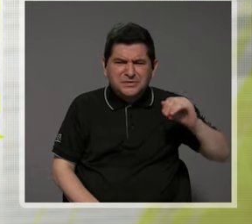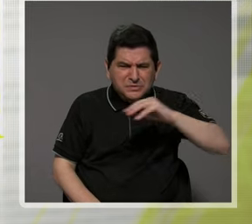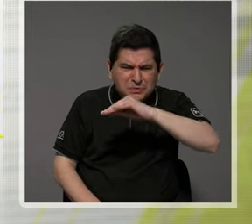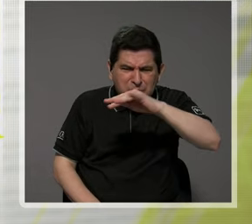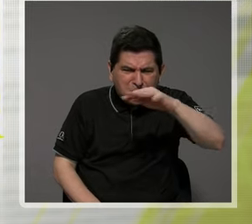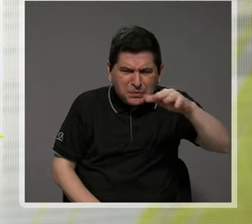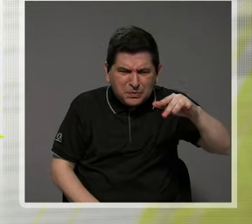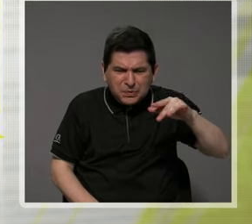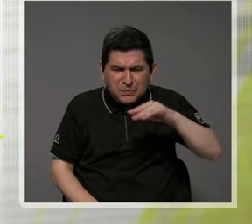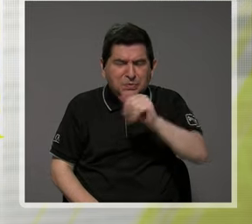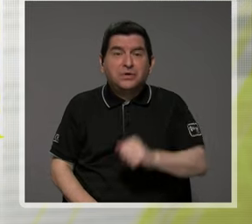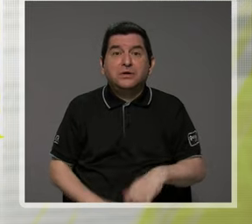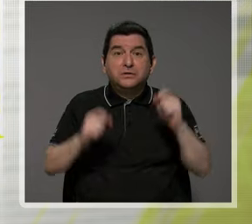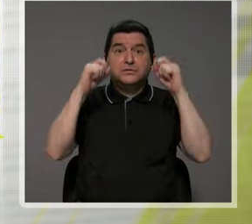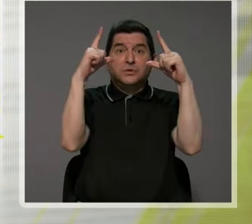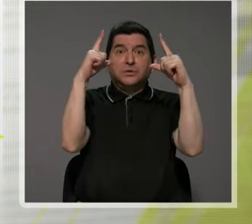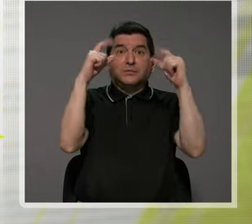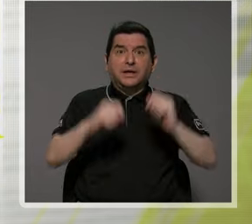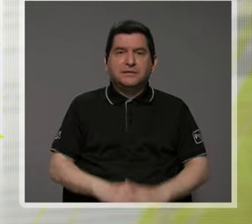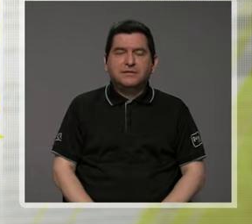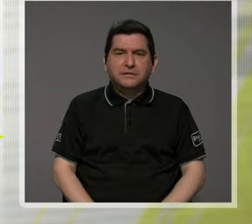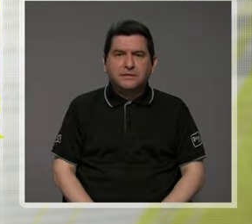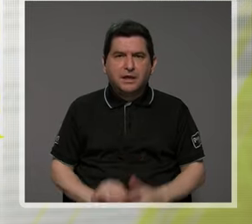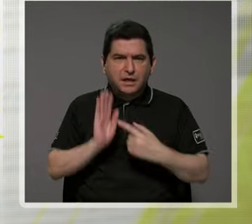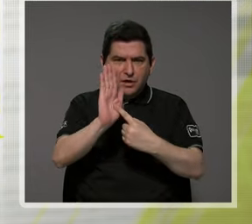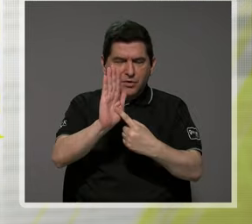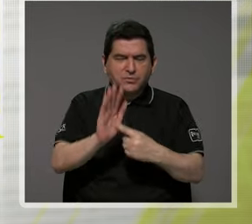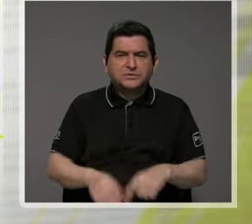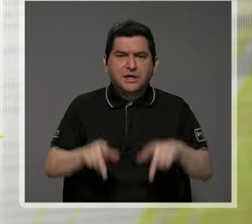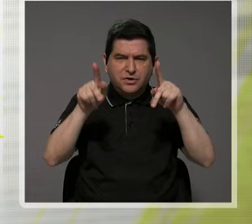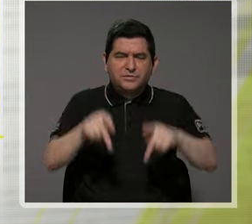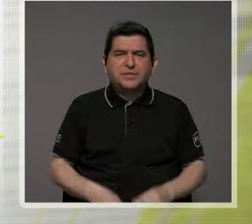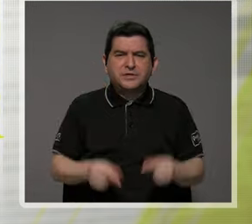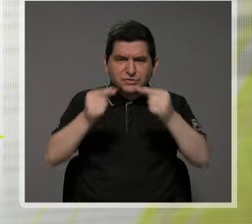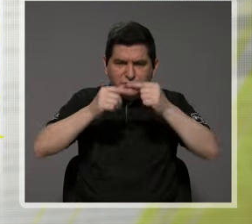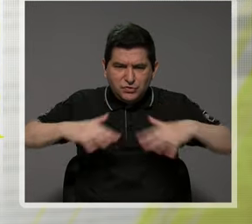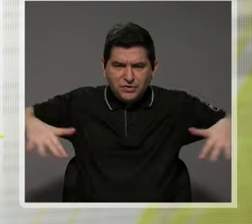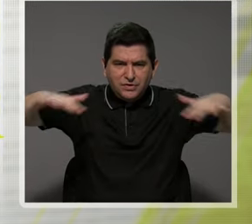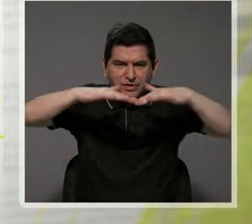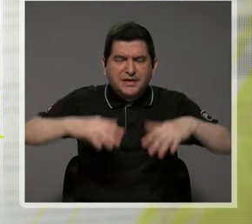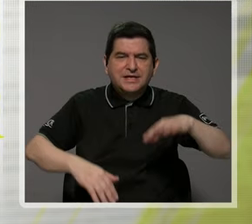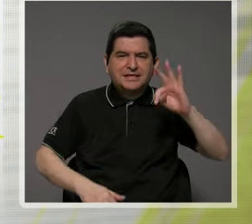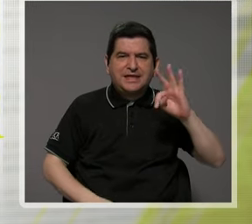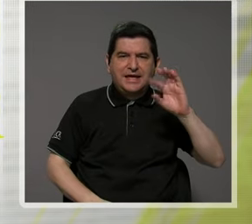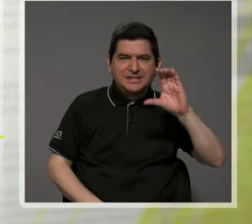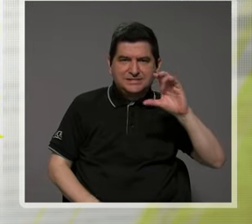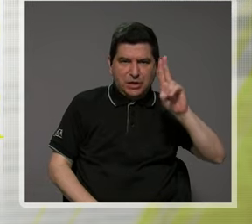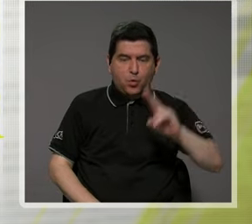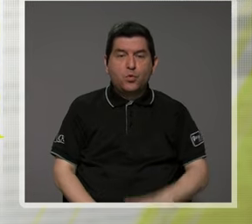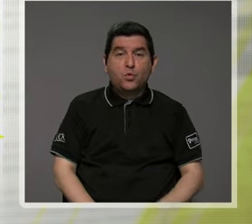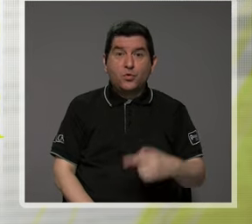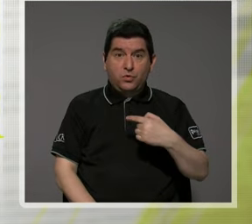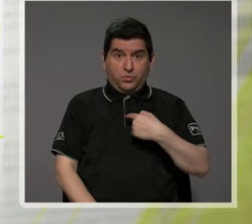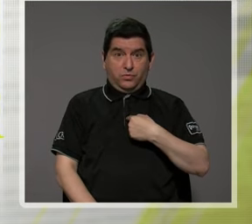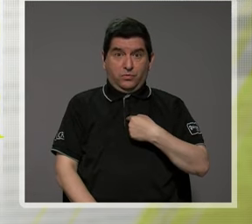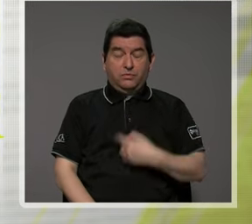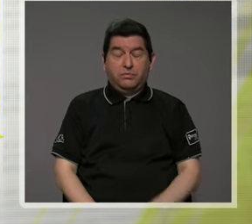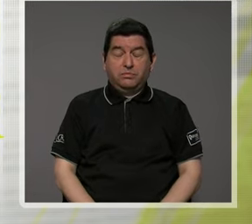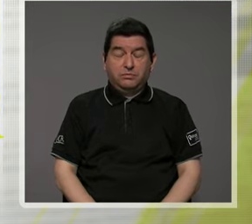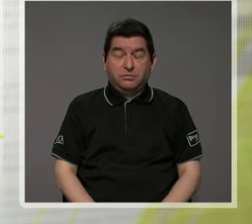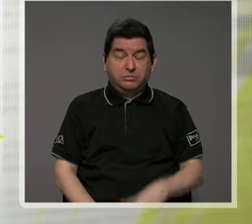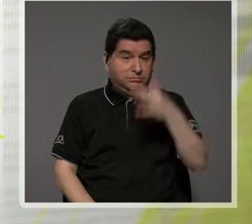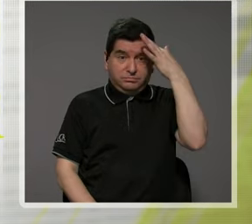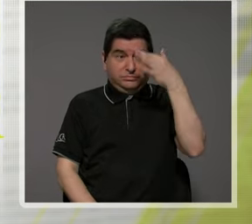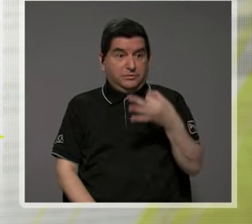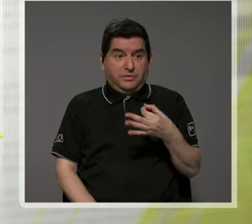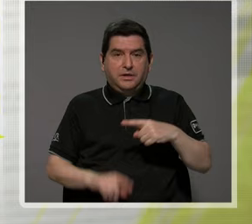impresionante es impresionante eso no nos enseñaron unos chicos de de geografía del tcu y yo yo yo no no quería creer